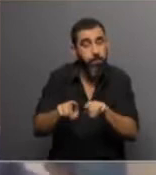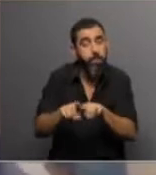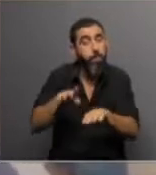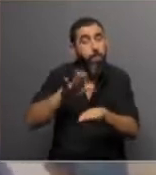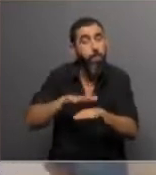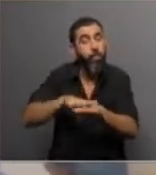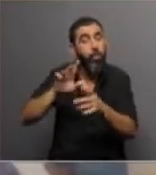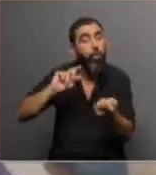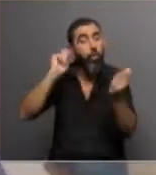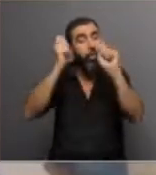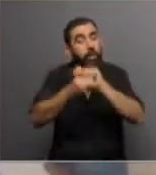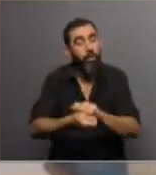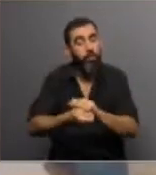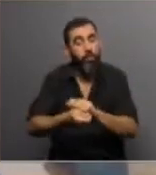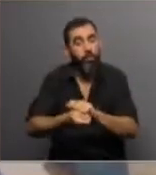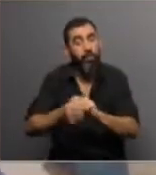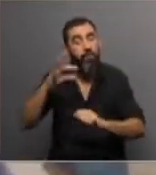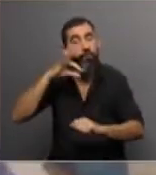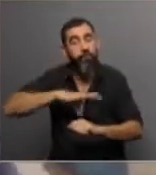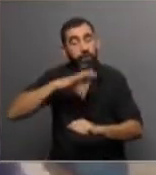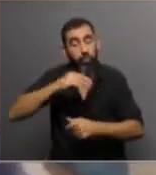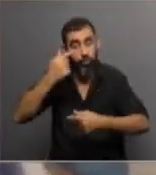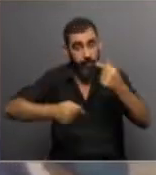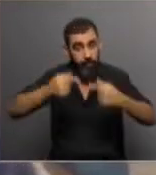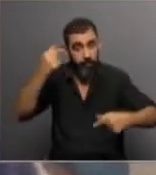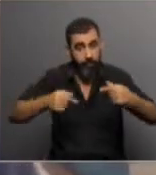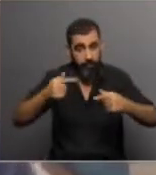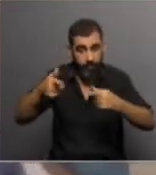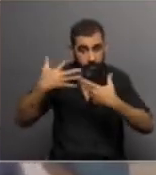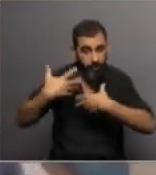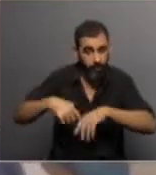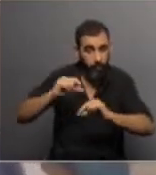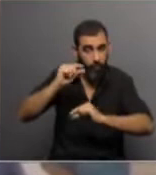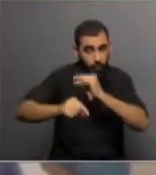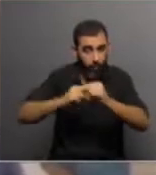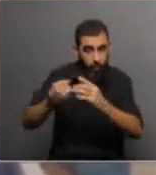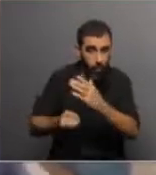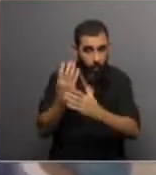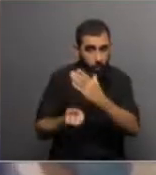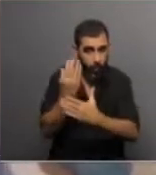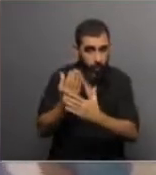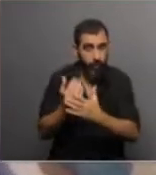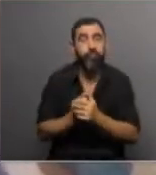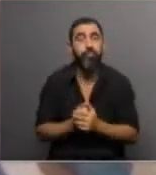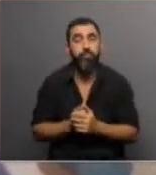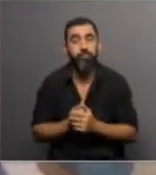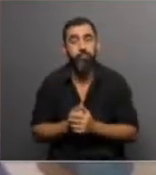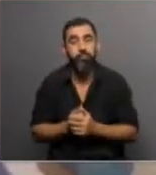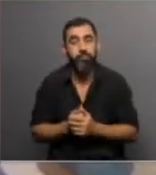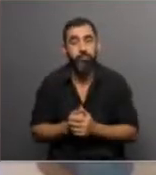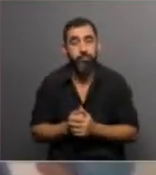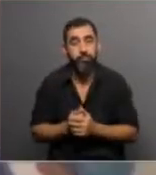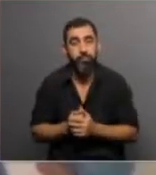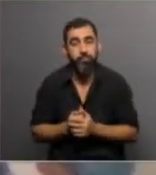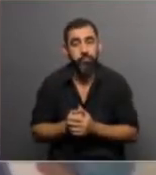cambios un poco en las variantes virales que nosotros fuimos viendo que iban apareciendo, ¿verdad? Entonces,